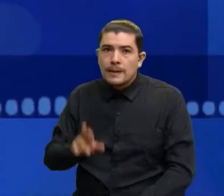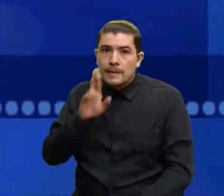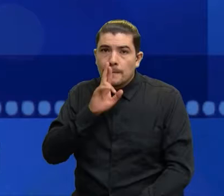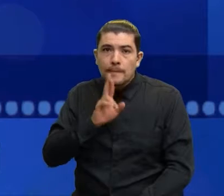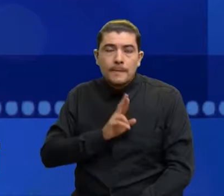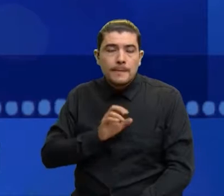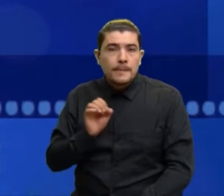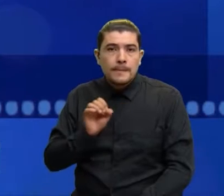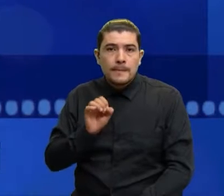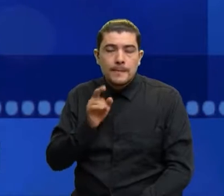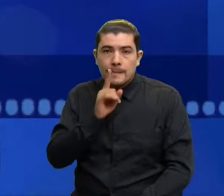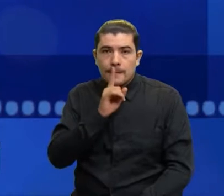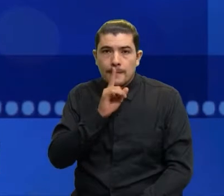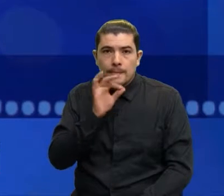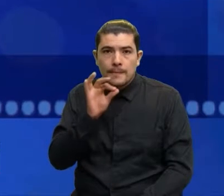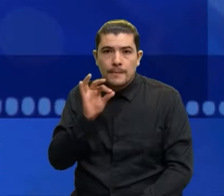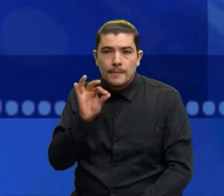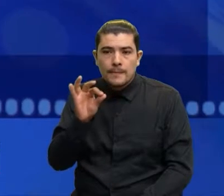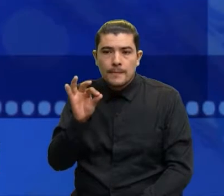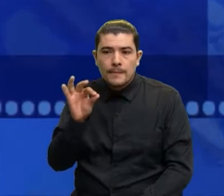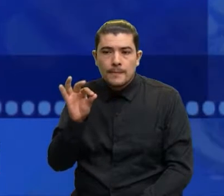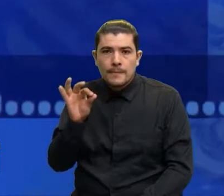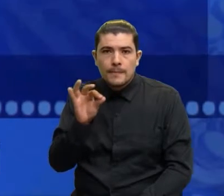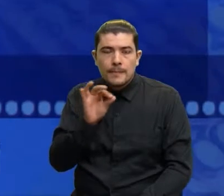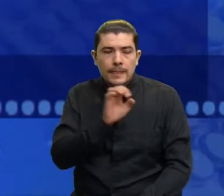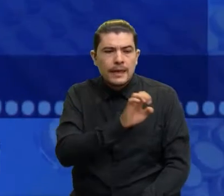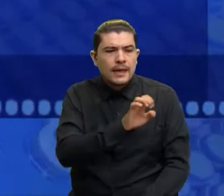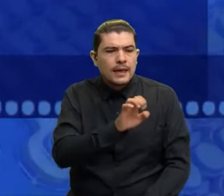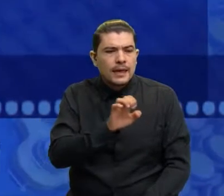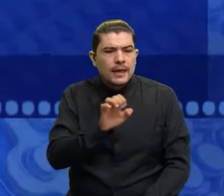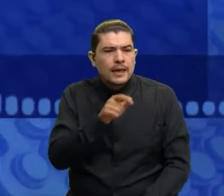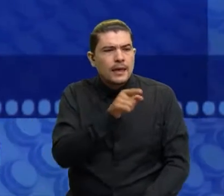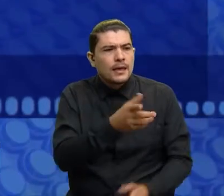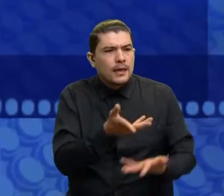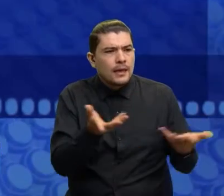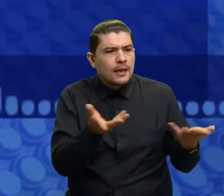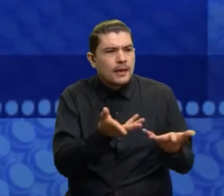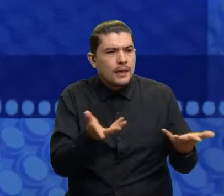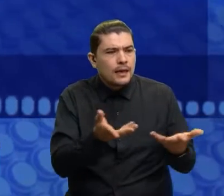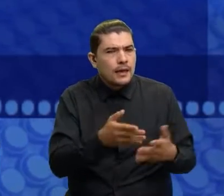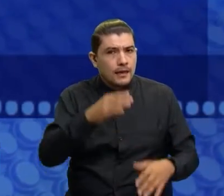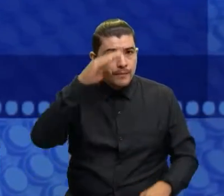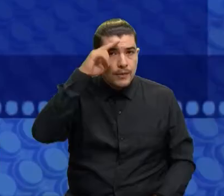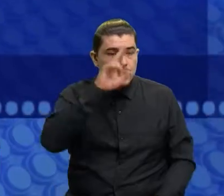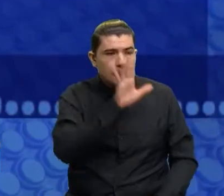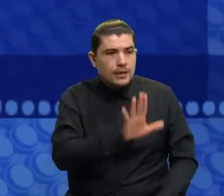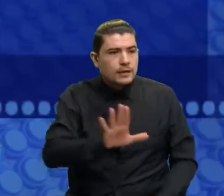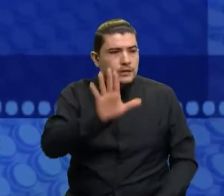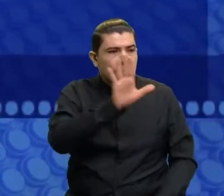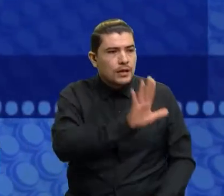Aló, buenas tardes. ¿Y de dónde eres? Policía Nacional.